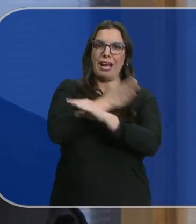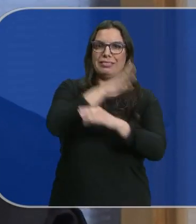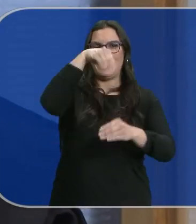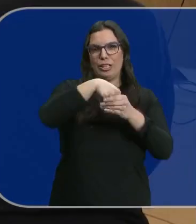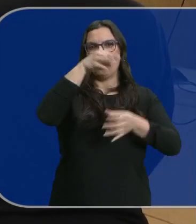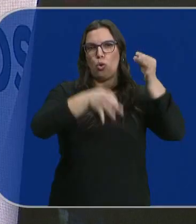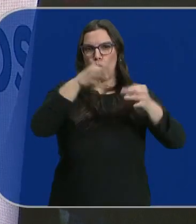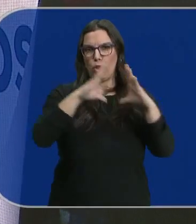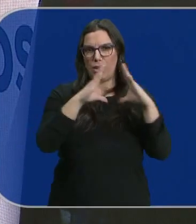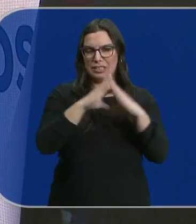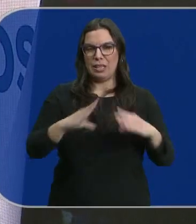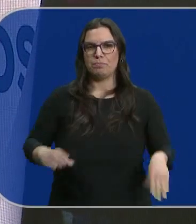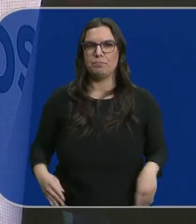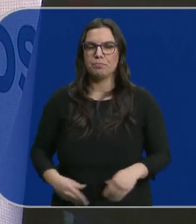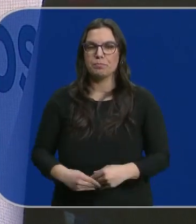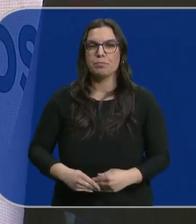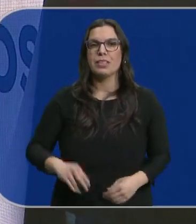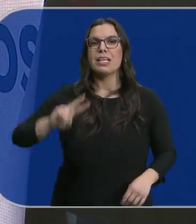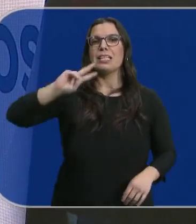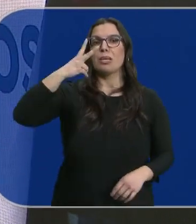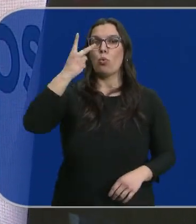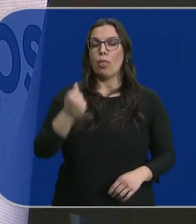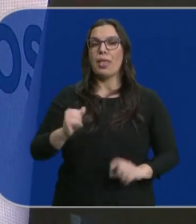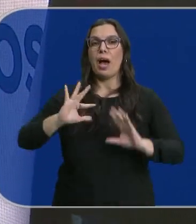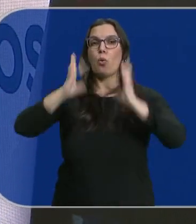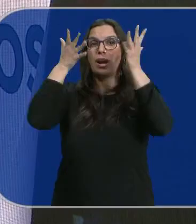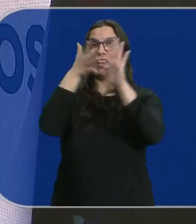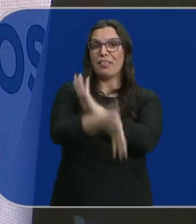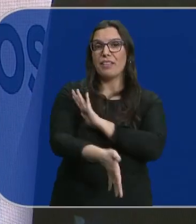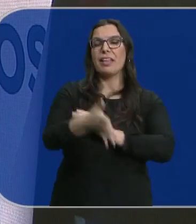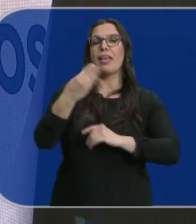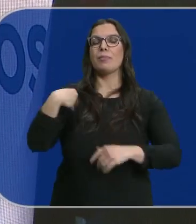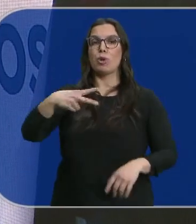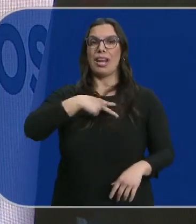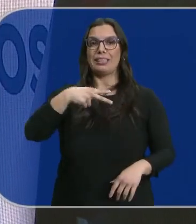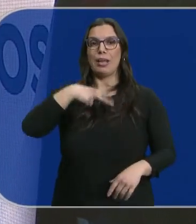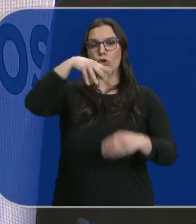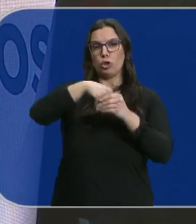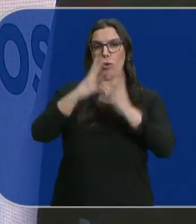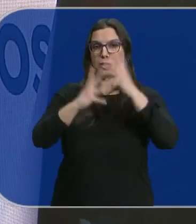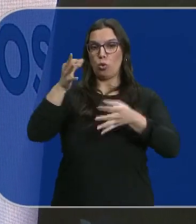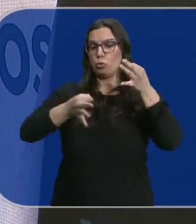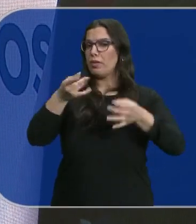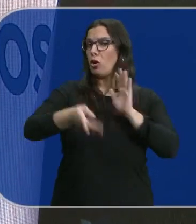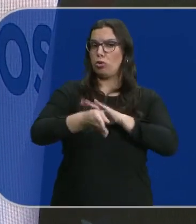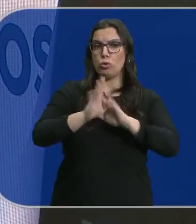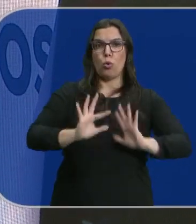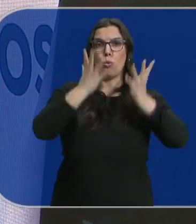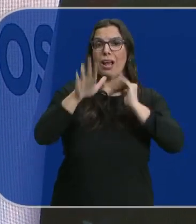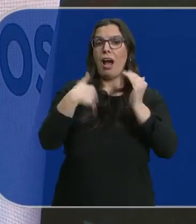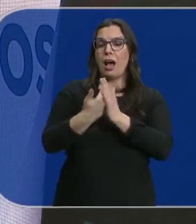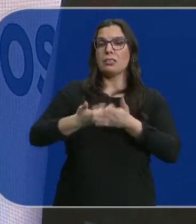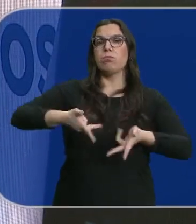canónico. Segundo día de huelga indefinida de los letrados de la Administración de Justicia, y estarán así hasta que no se adecúe su